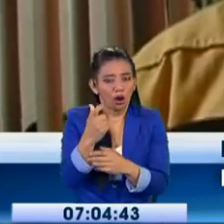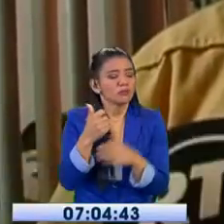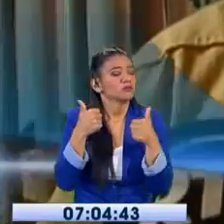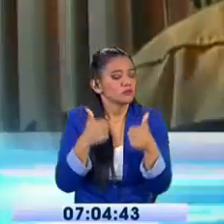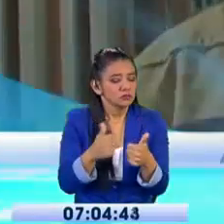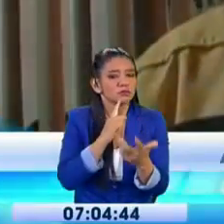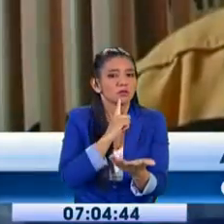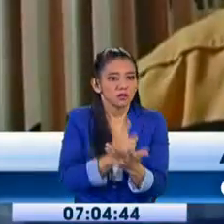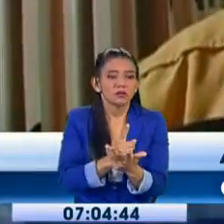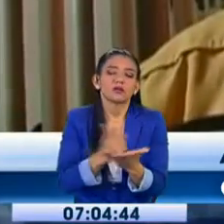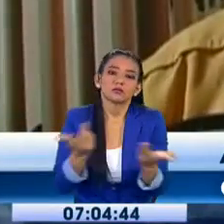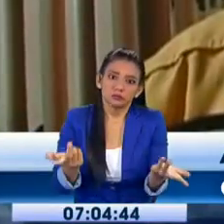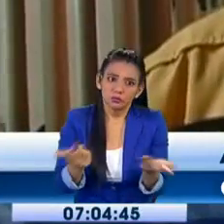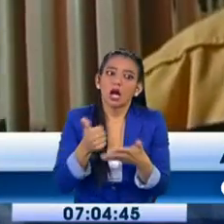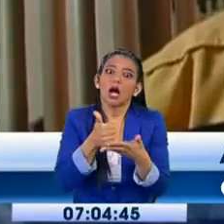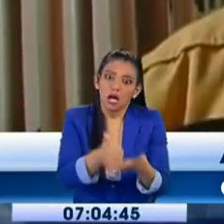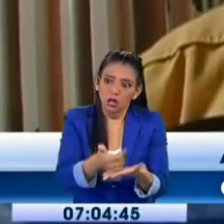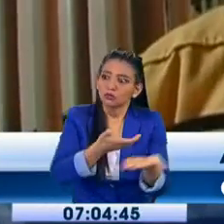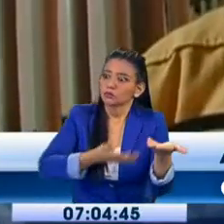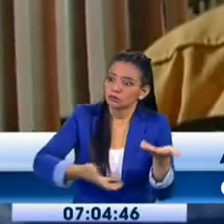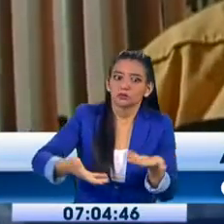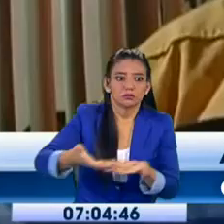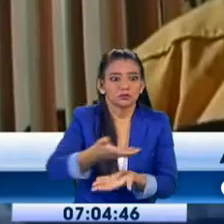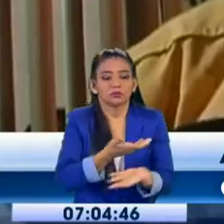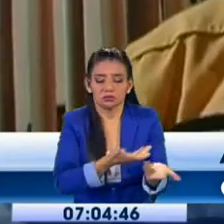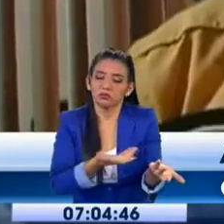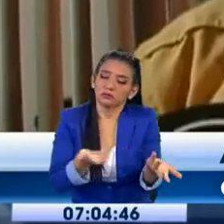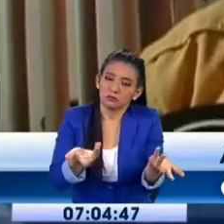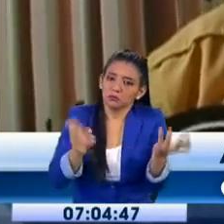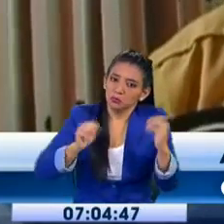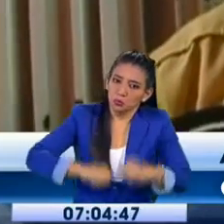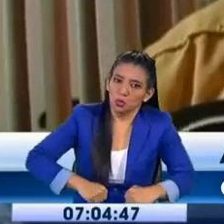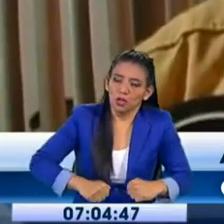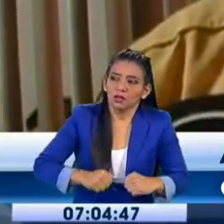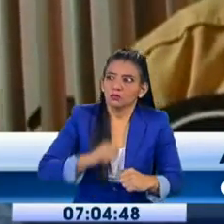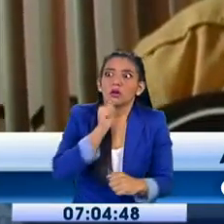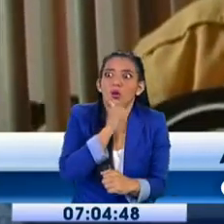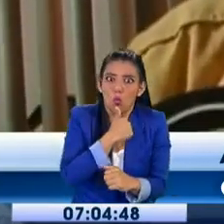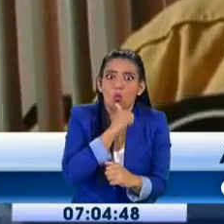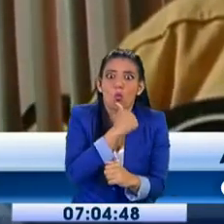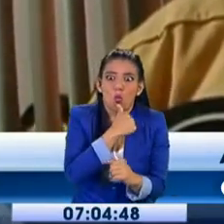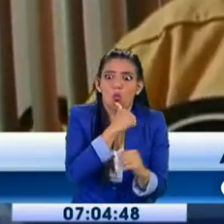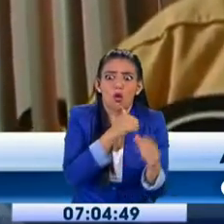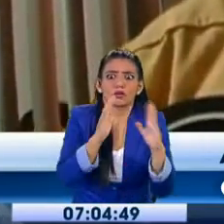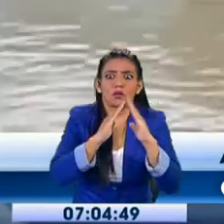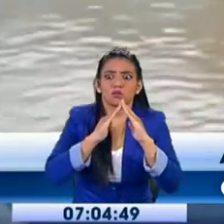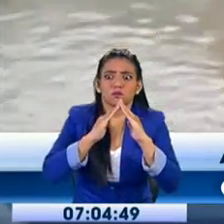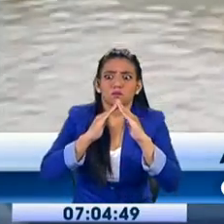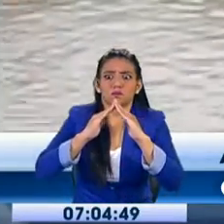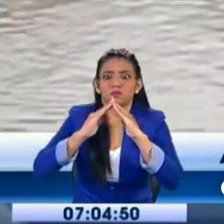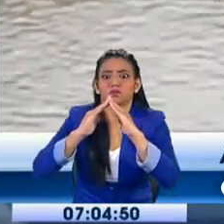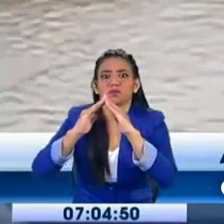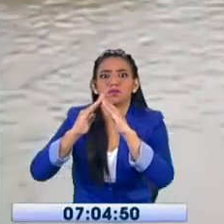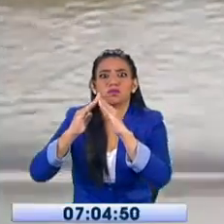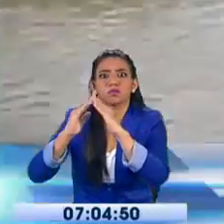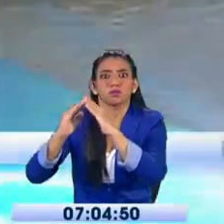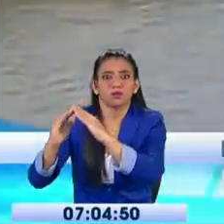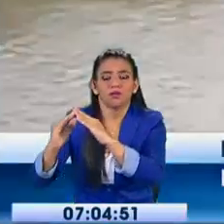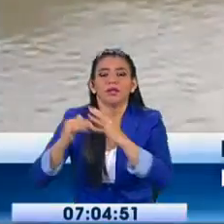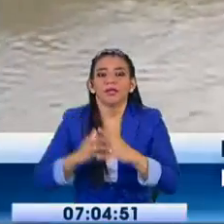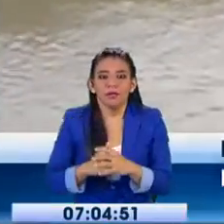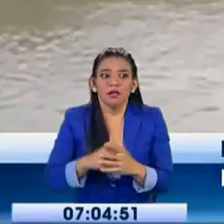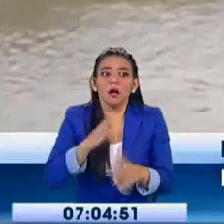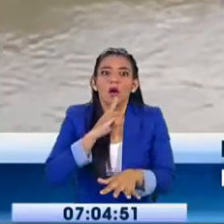eso fue una ayuda para ellos mismos, la cual les permitió esa resistencia y llegar hacia las malezas. Mientras la creciente del